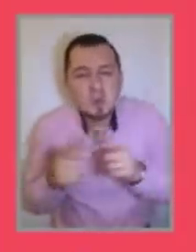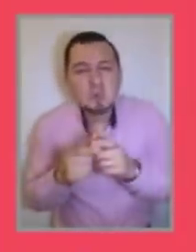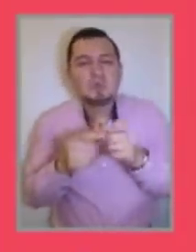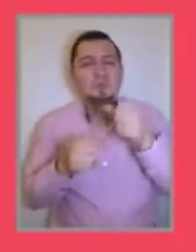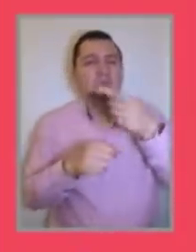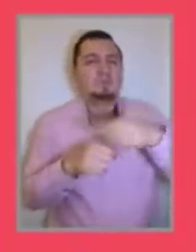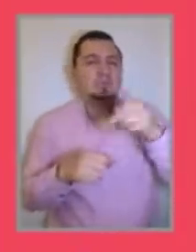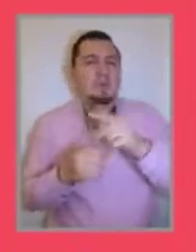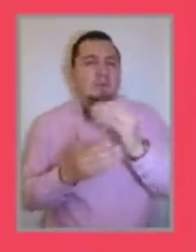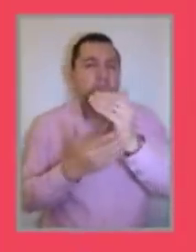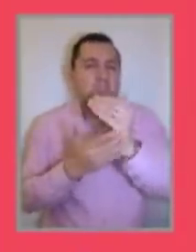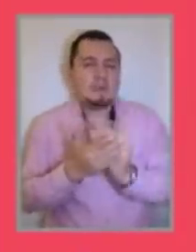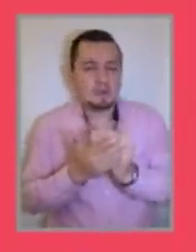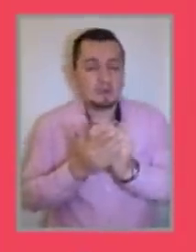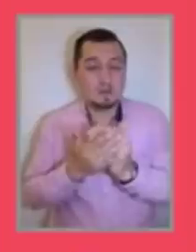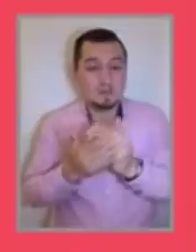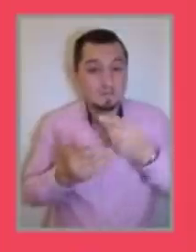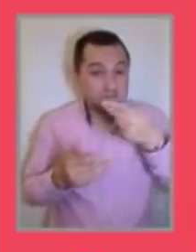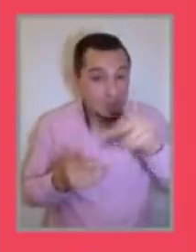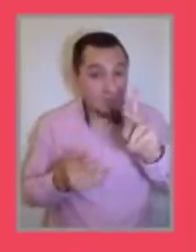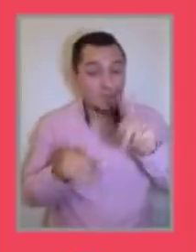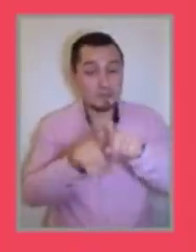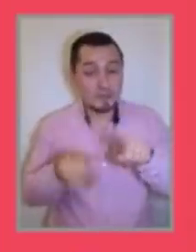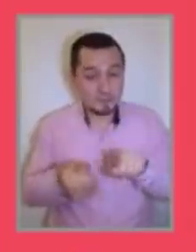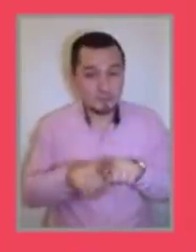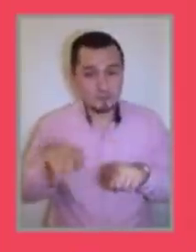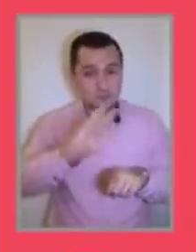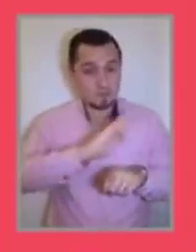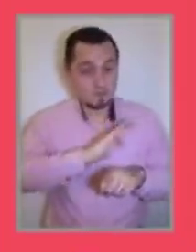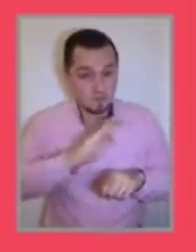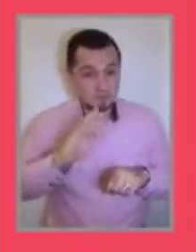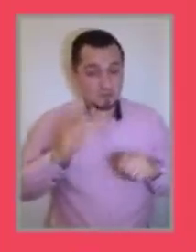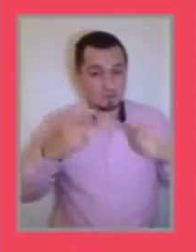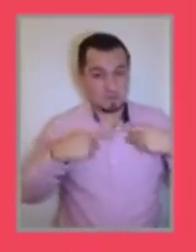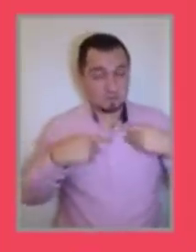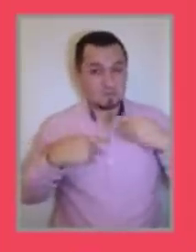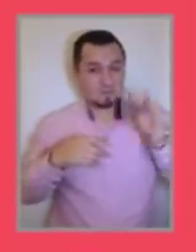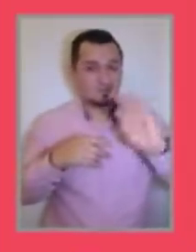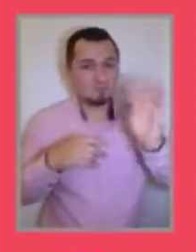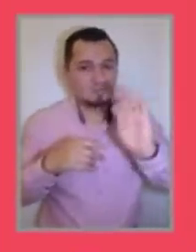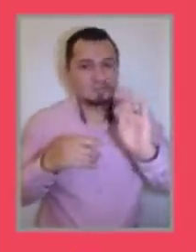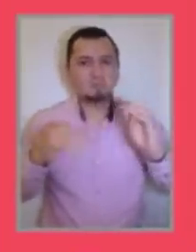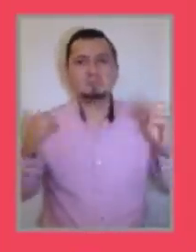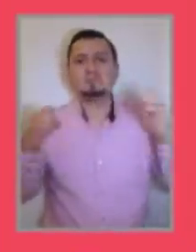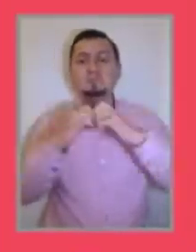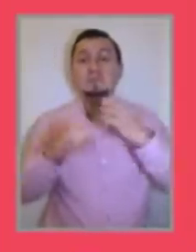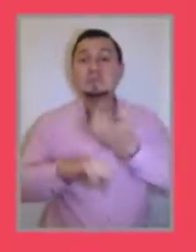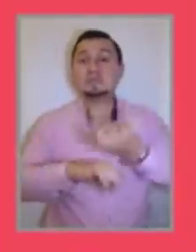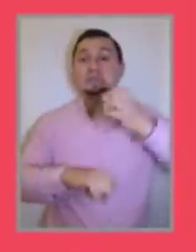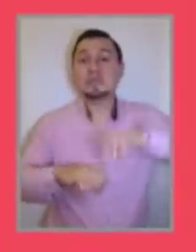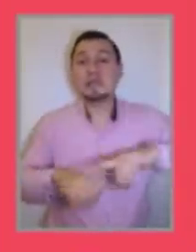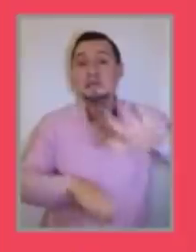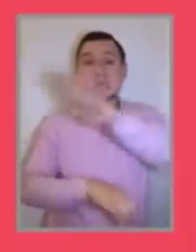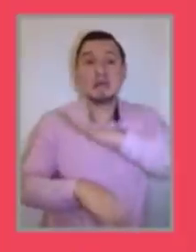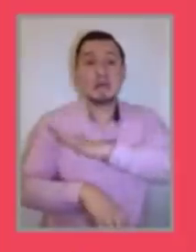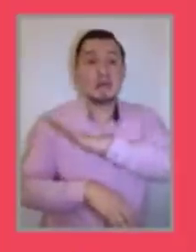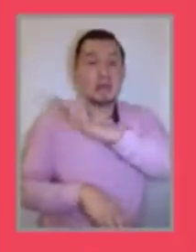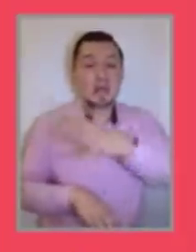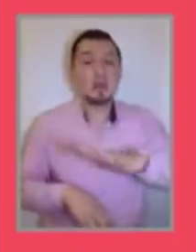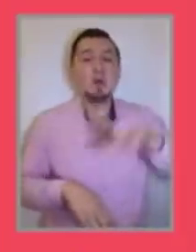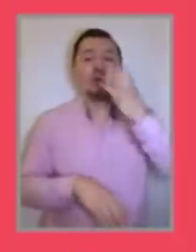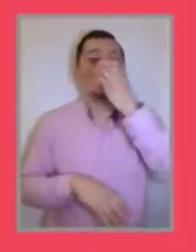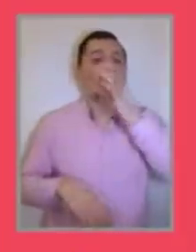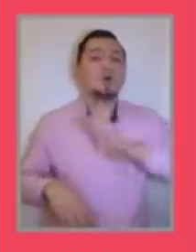riesgo sea latente. Y también, si llegara a activarse el botón de emergencia estatal general, pues las